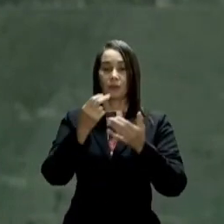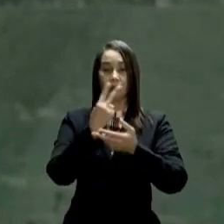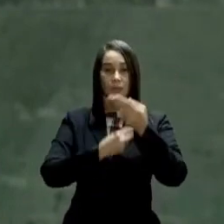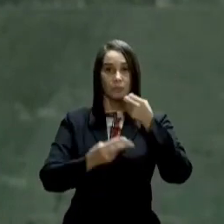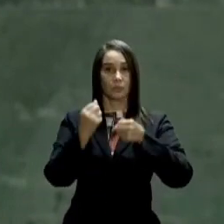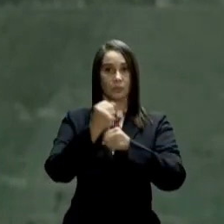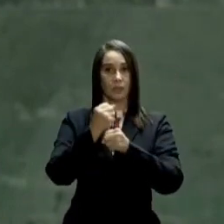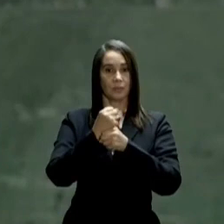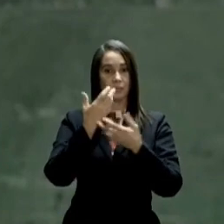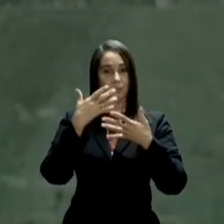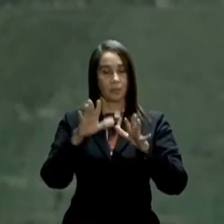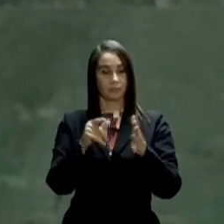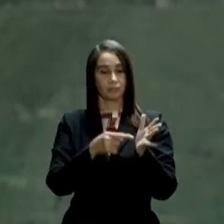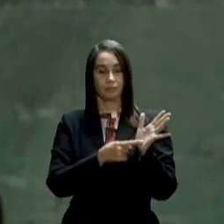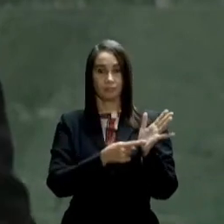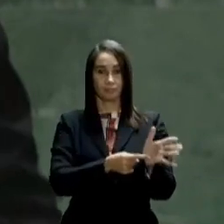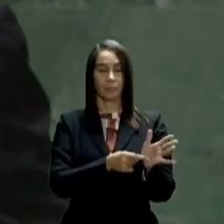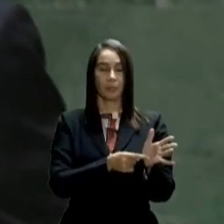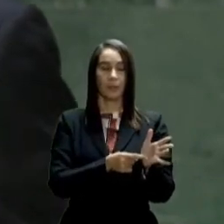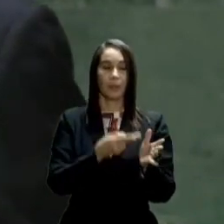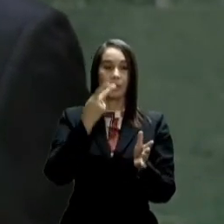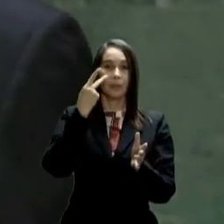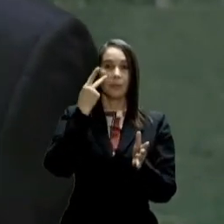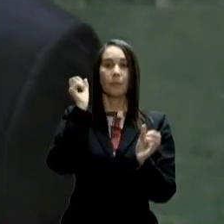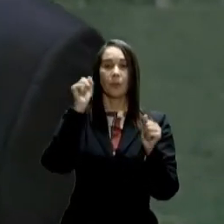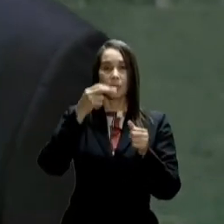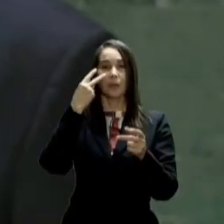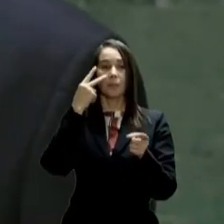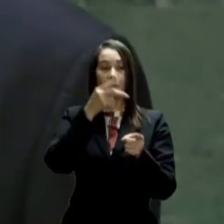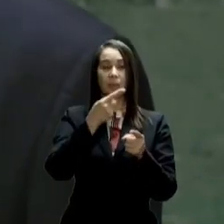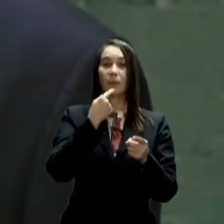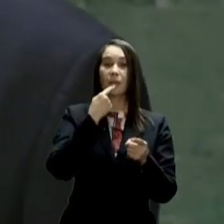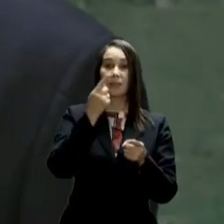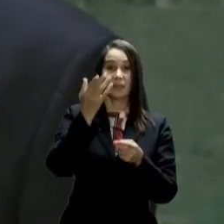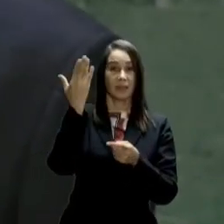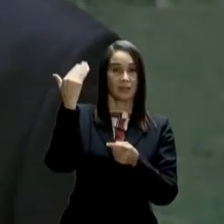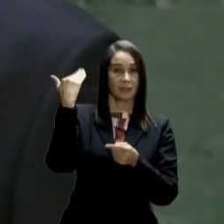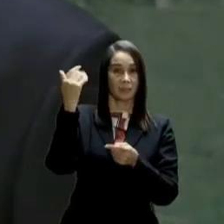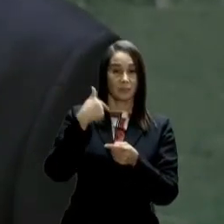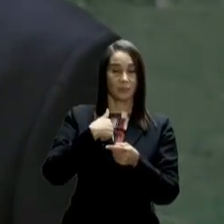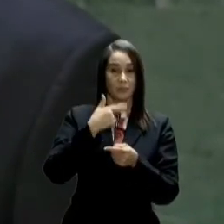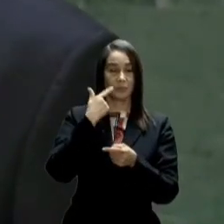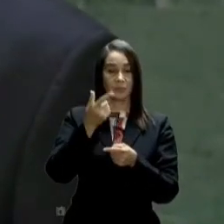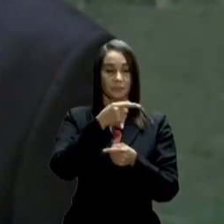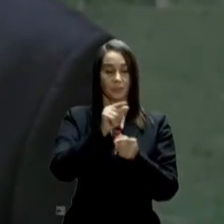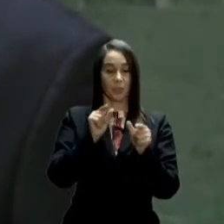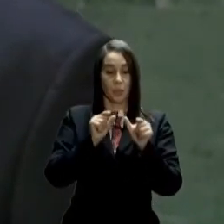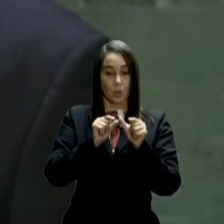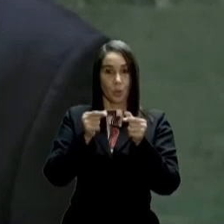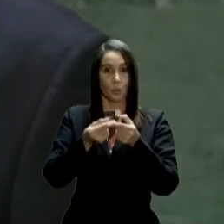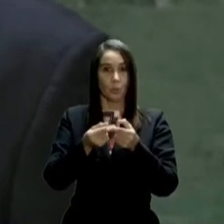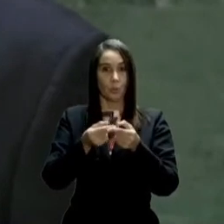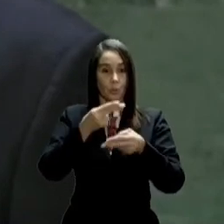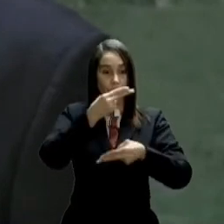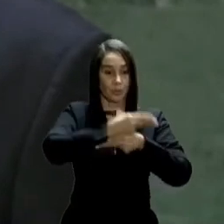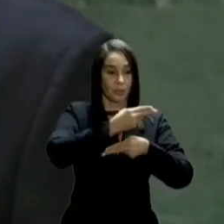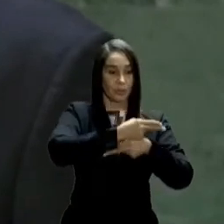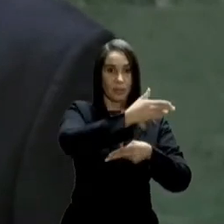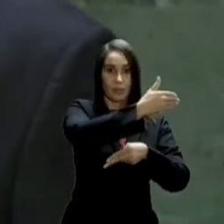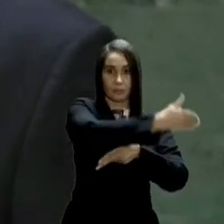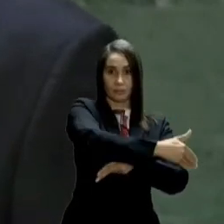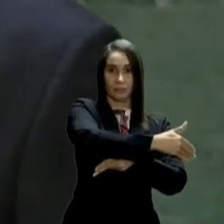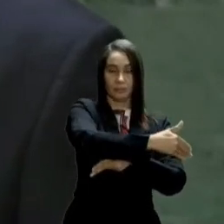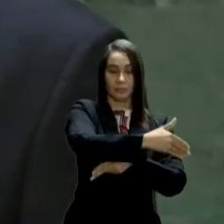2 años después, se verifica la dura realidad de esa advertencia. Un pequeño grupo de particulares